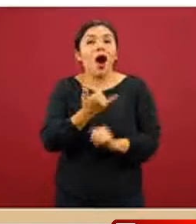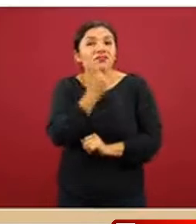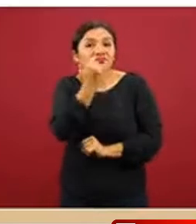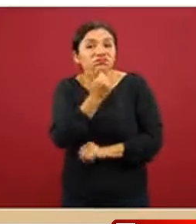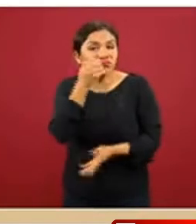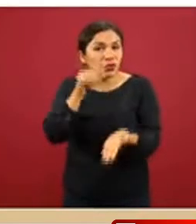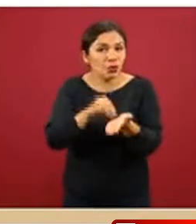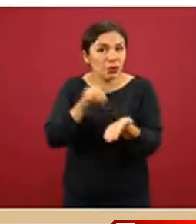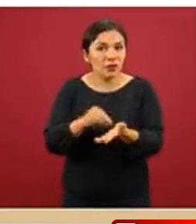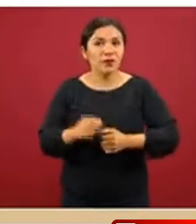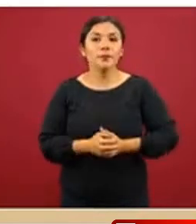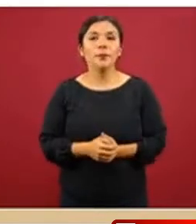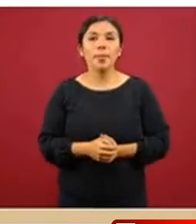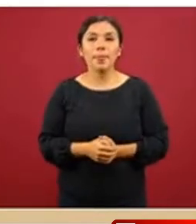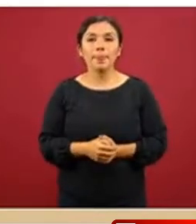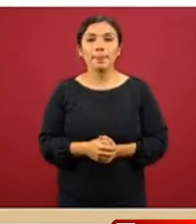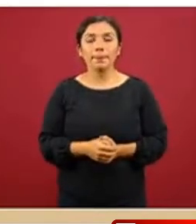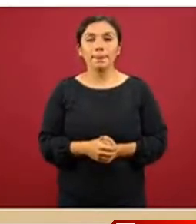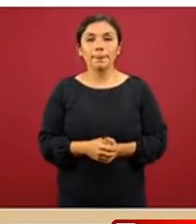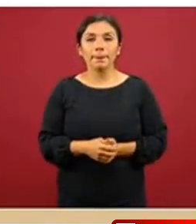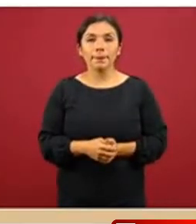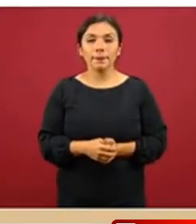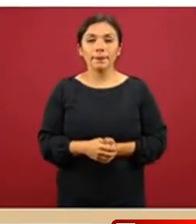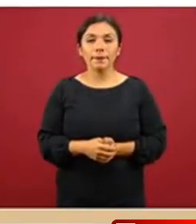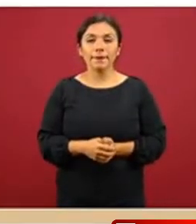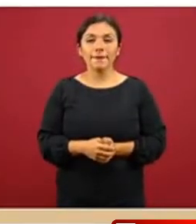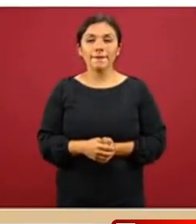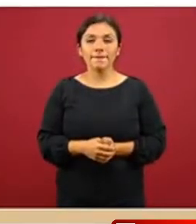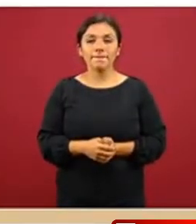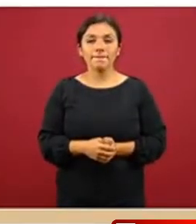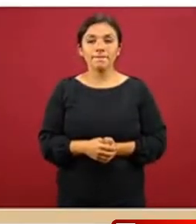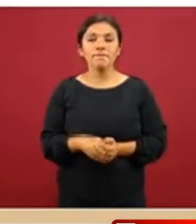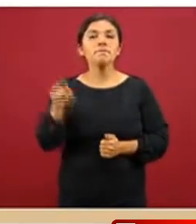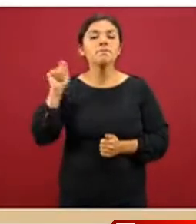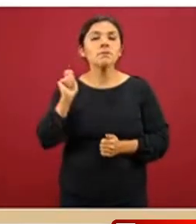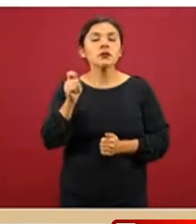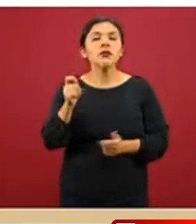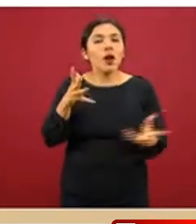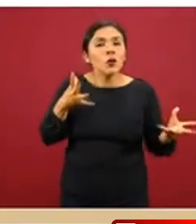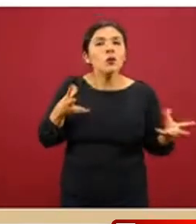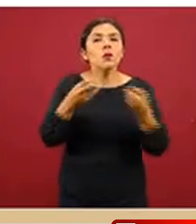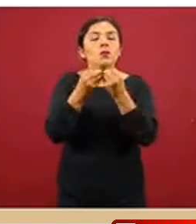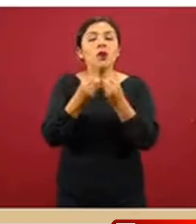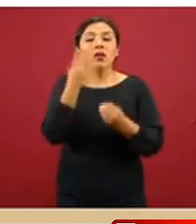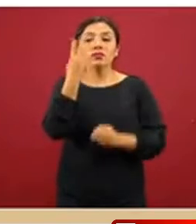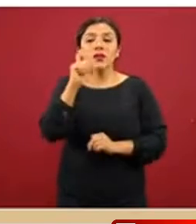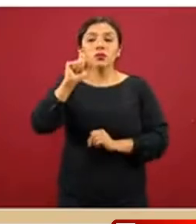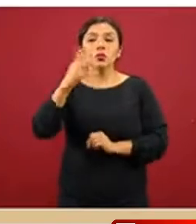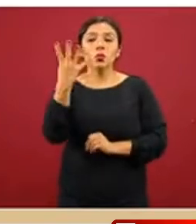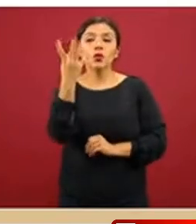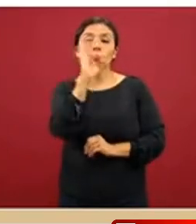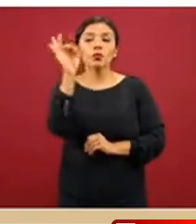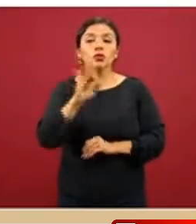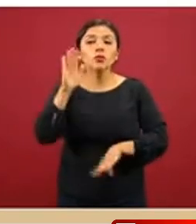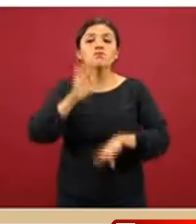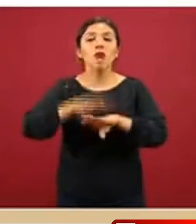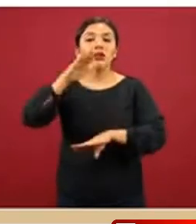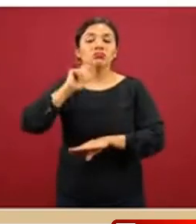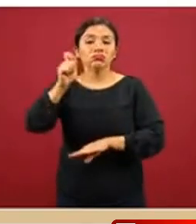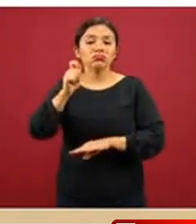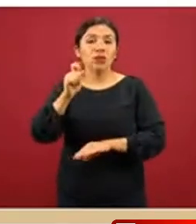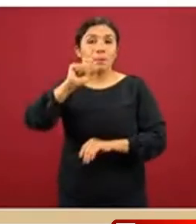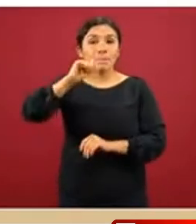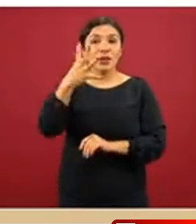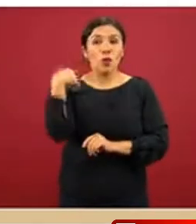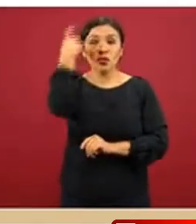están sospechosos. Veamos la siguiente diapositiva, sería la carga acumulada, 3.4% fue el incremento en las